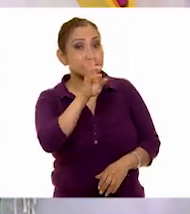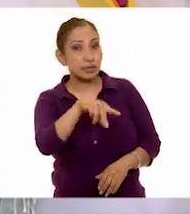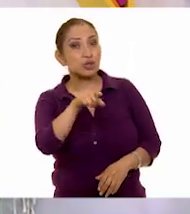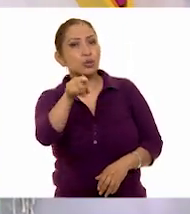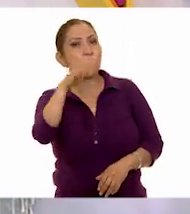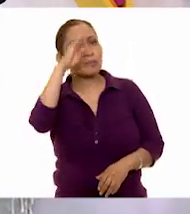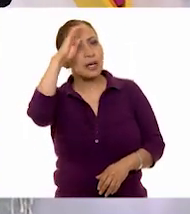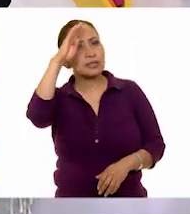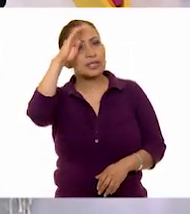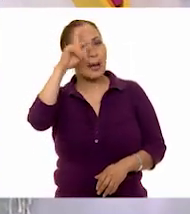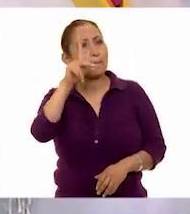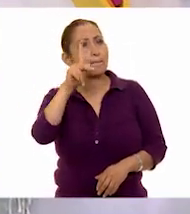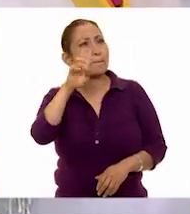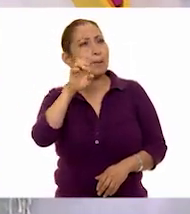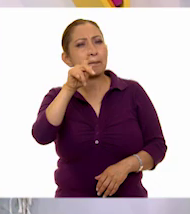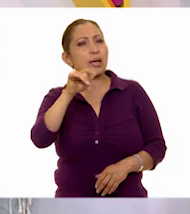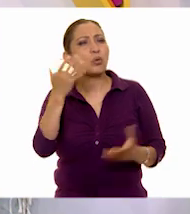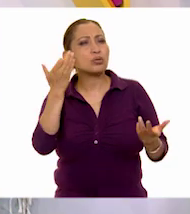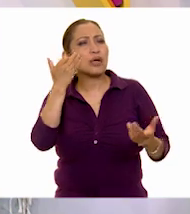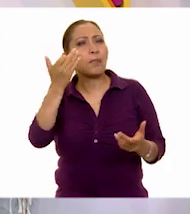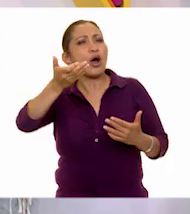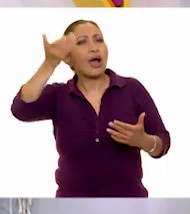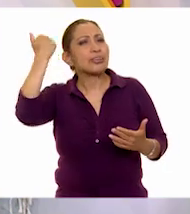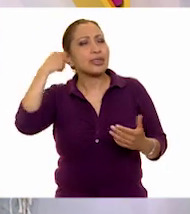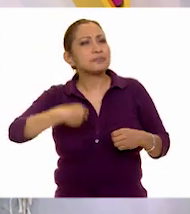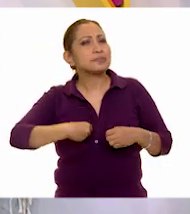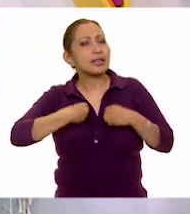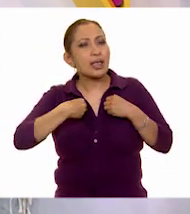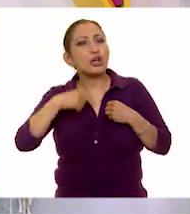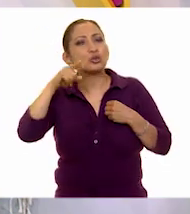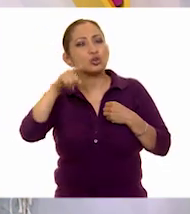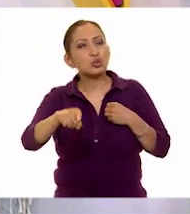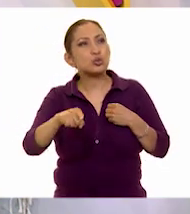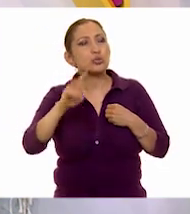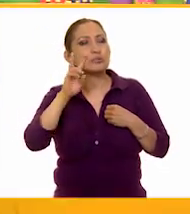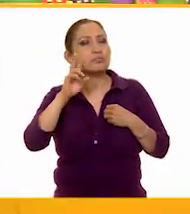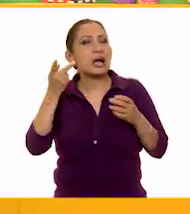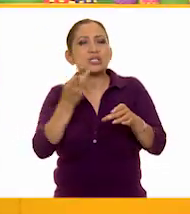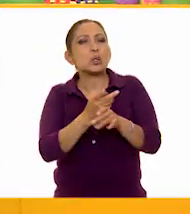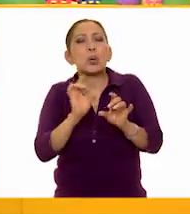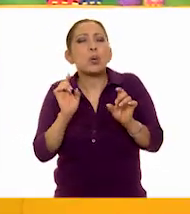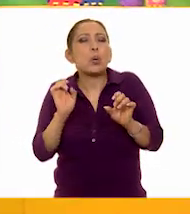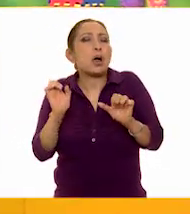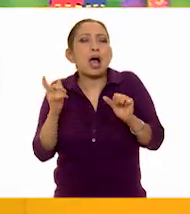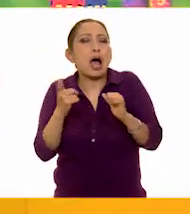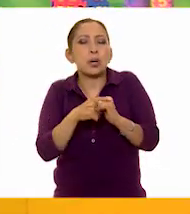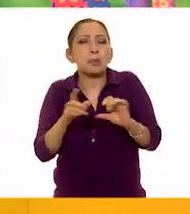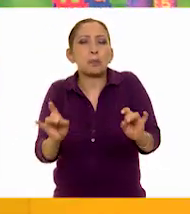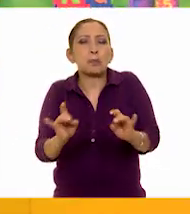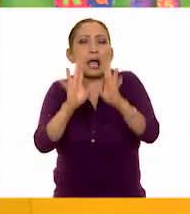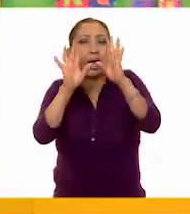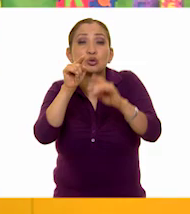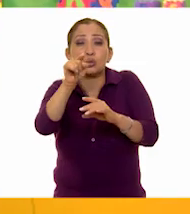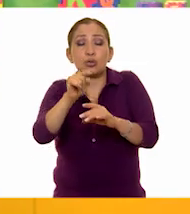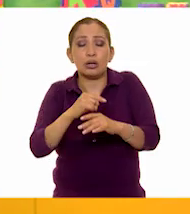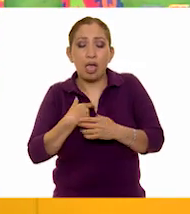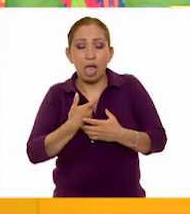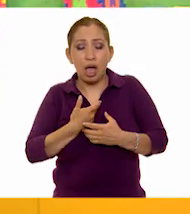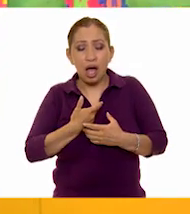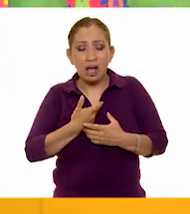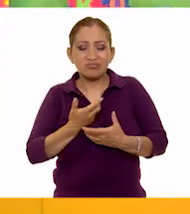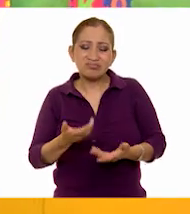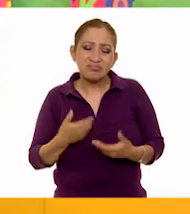piensa, Pepe, en una etapa de tu vida en la que hayas pasado por una situación en que te sentías